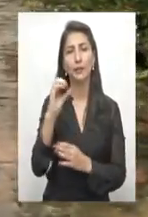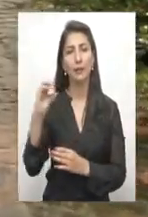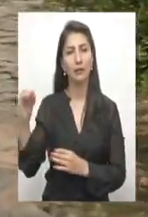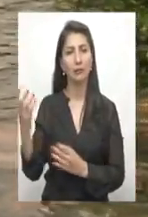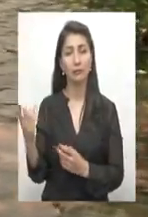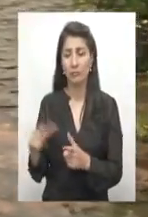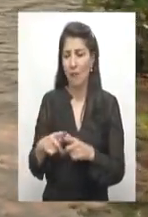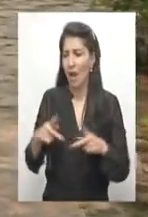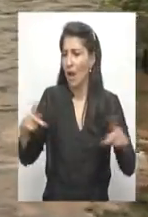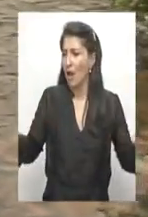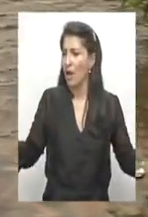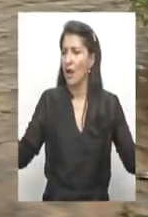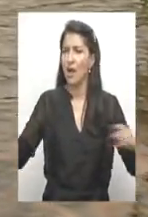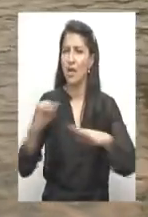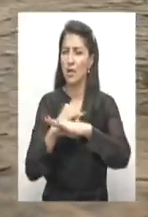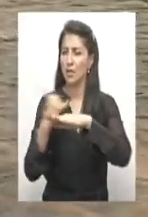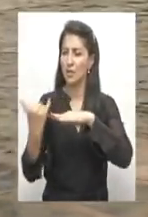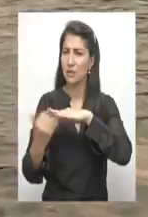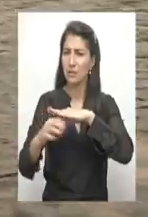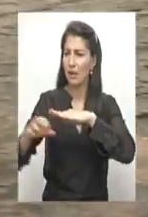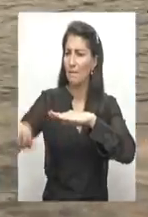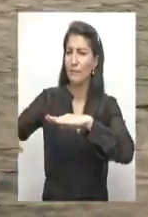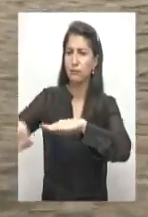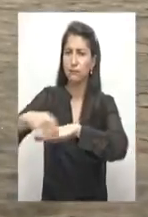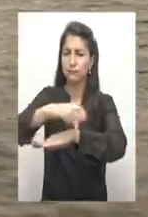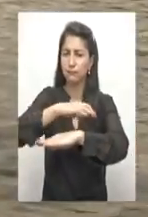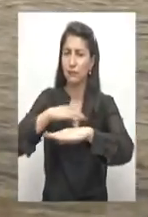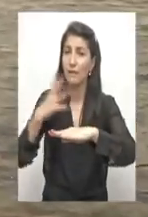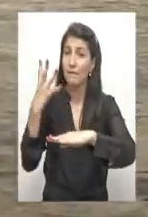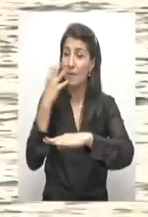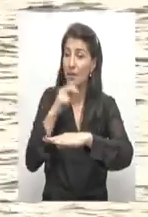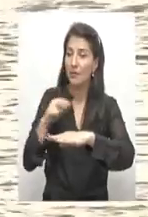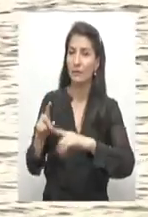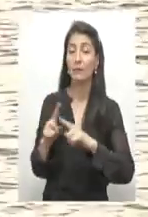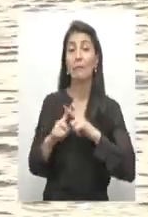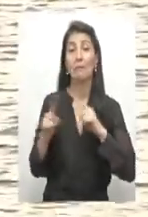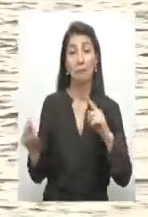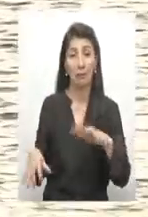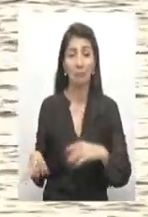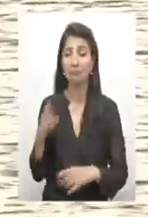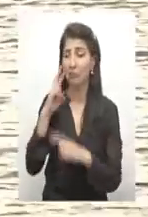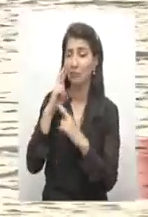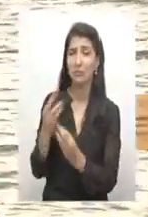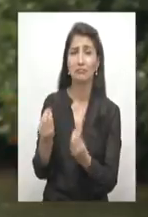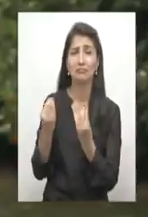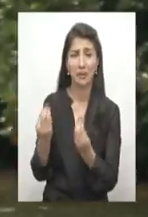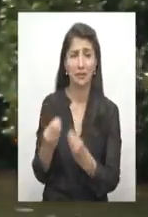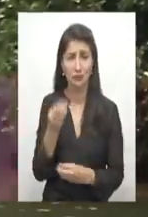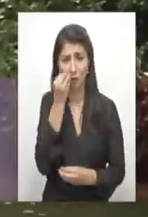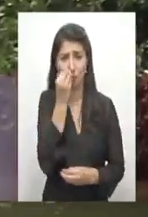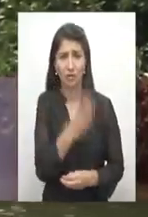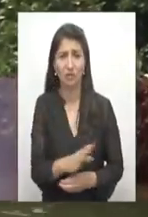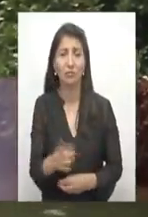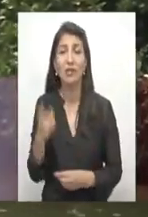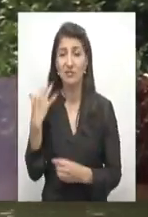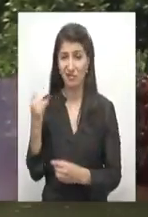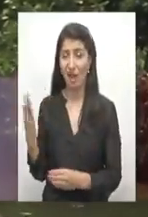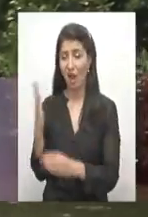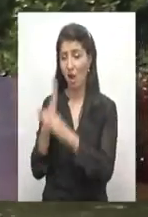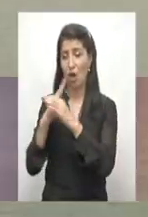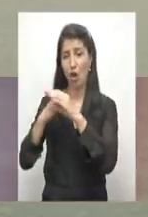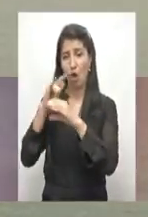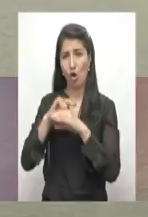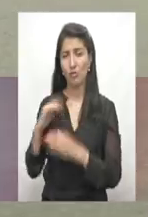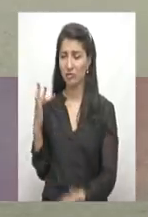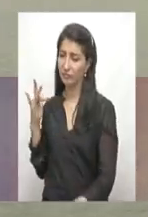mayor extensión y la más poblada entre las insulares marinas existentes. Pero esto de poco ha servido, ya que tal como lo verificó la